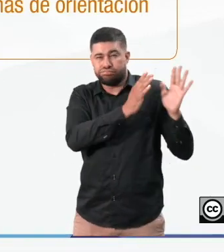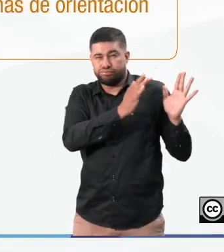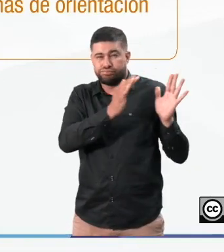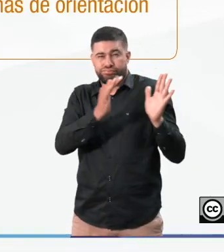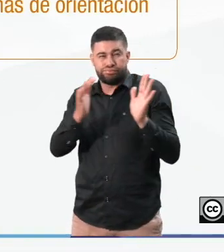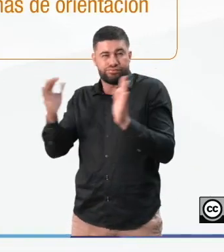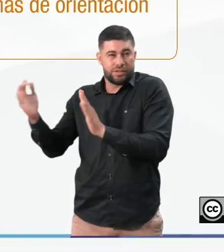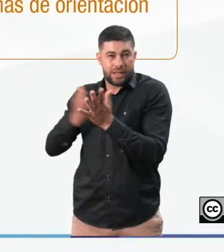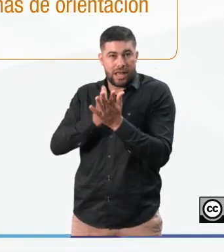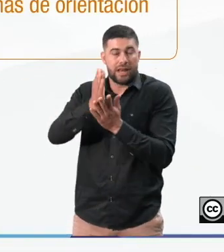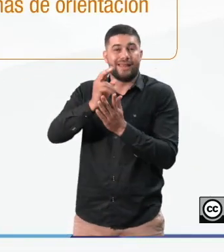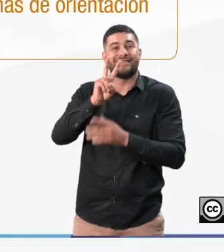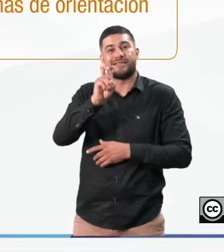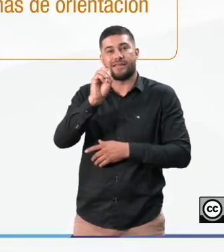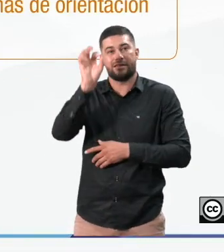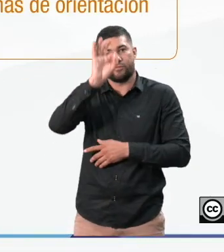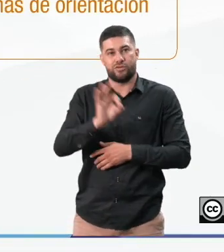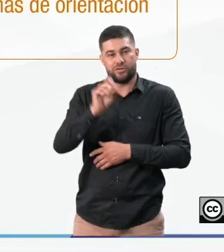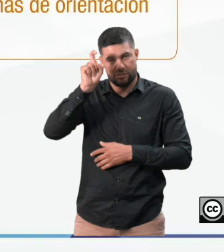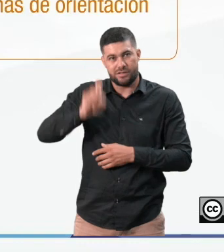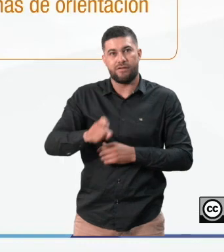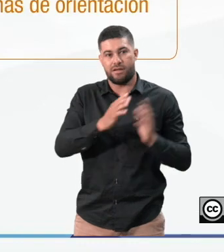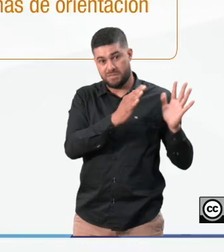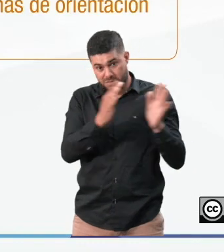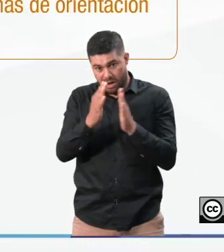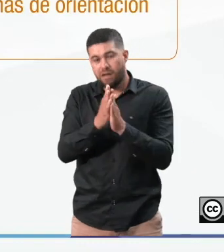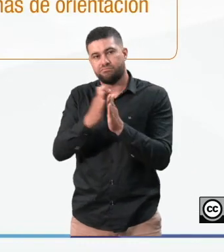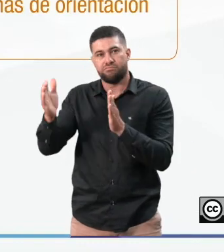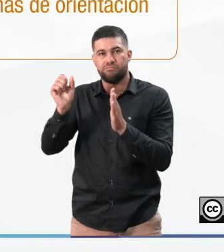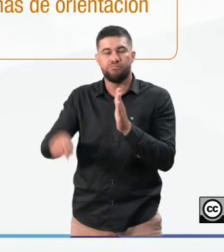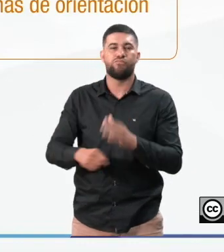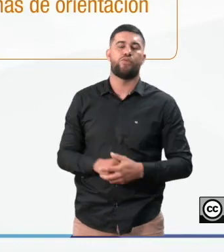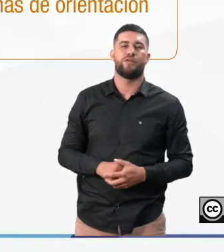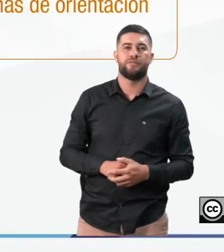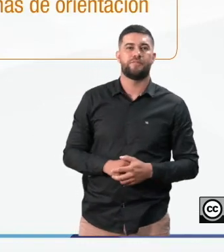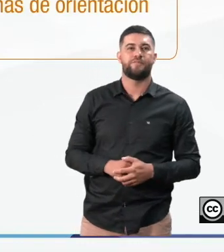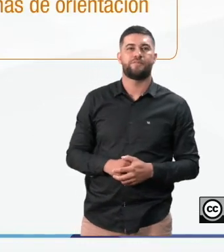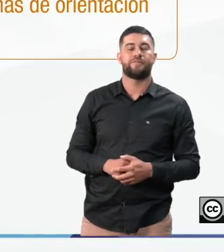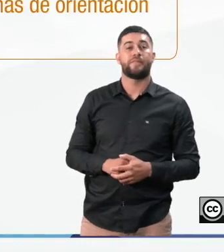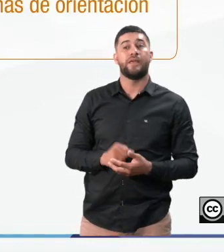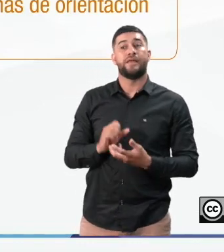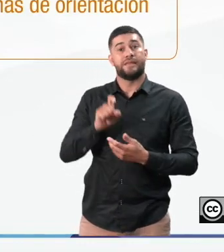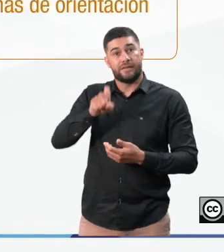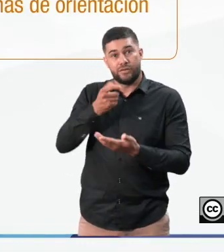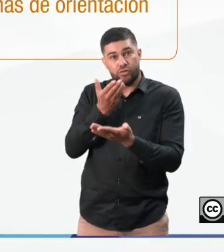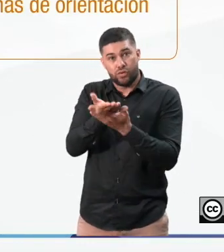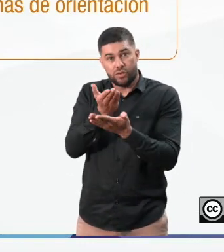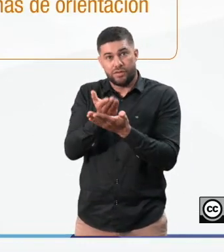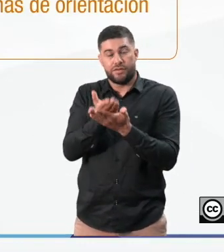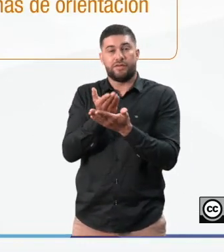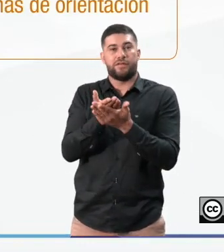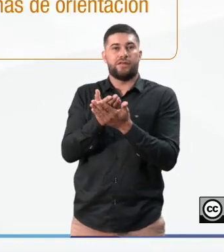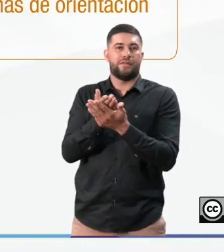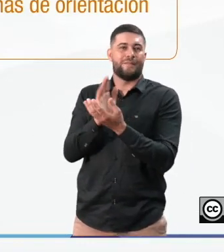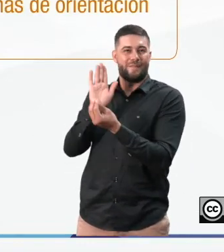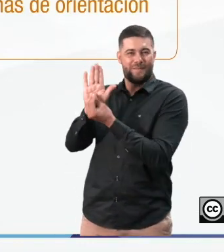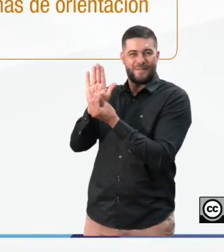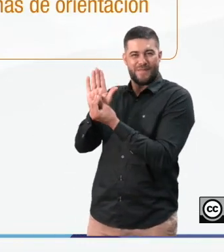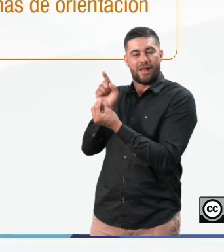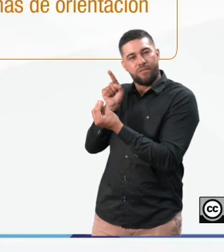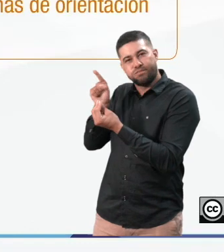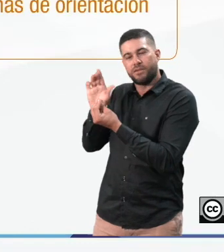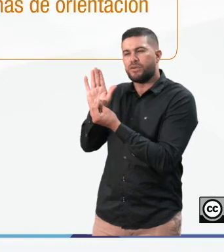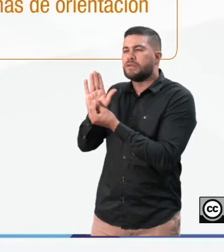Y va a solicitar por parte de Bienestar Institucional una orientación psicológica o técnicas de estudio, según requiera